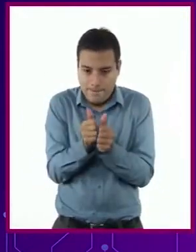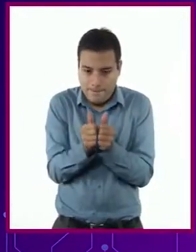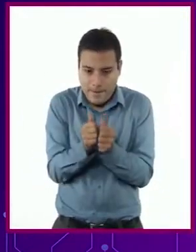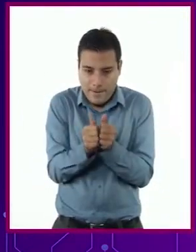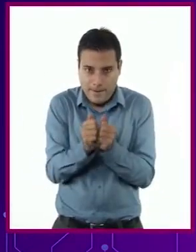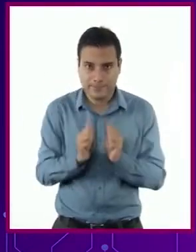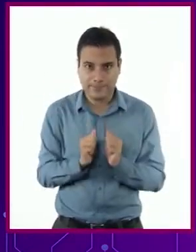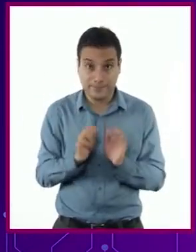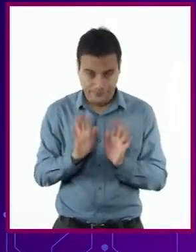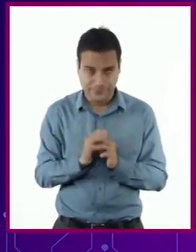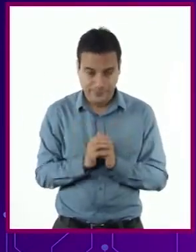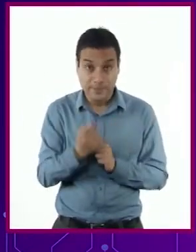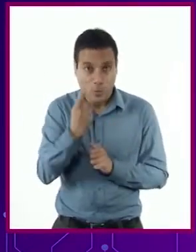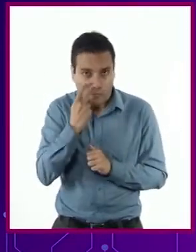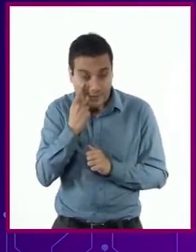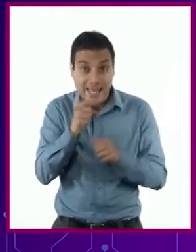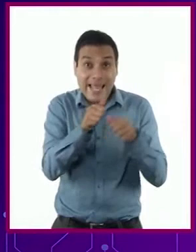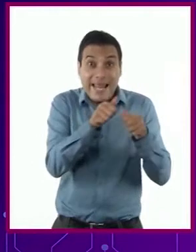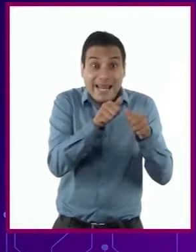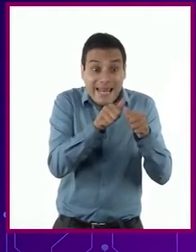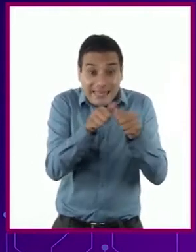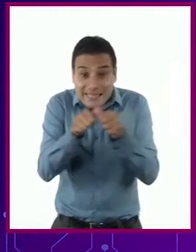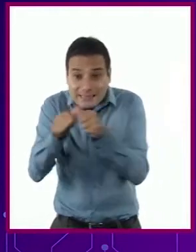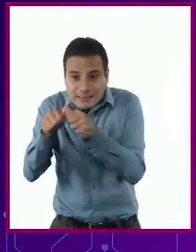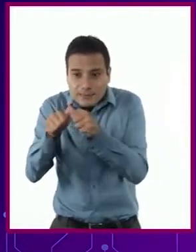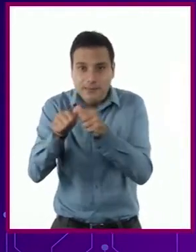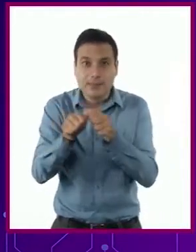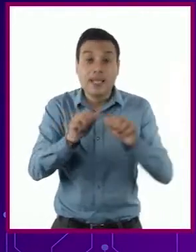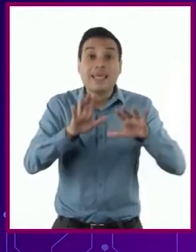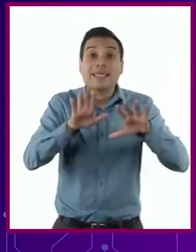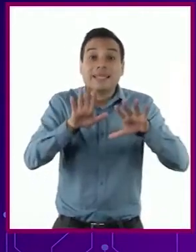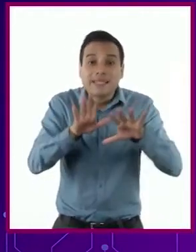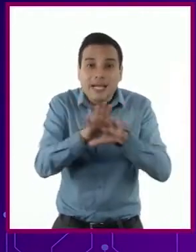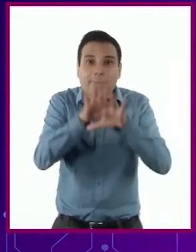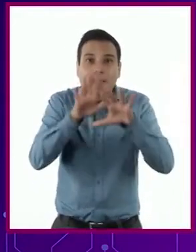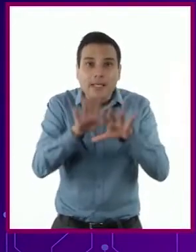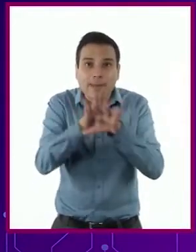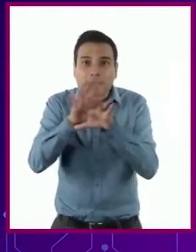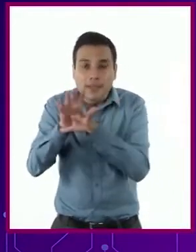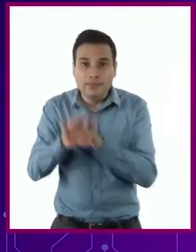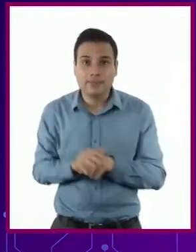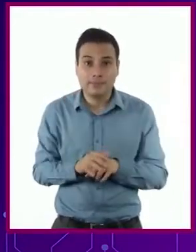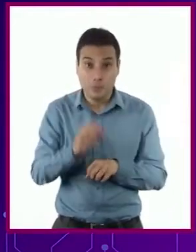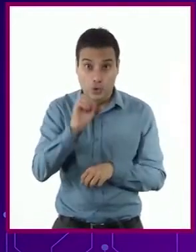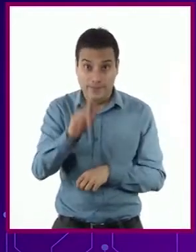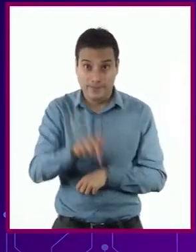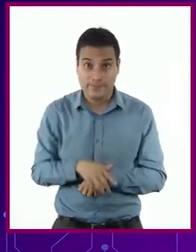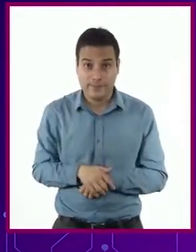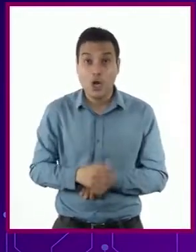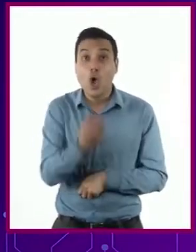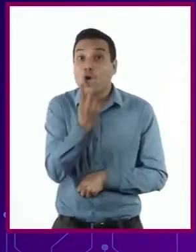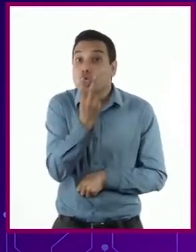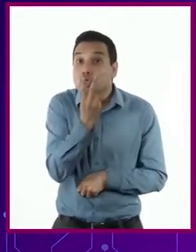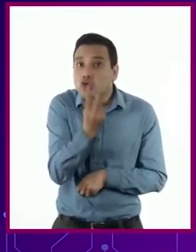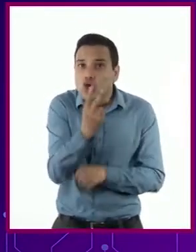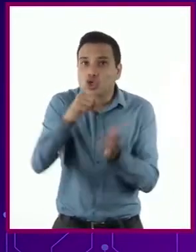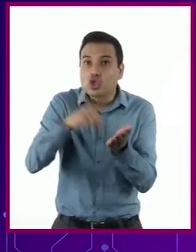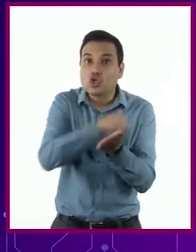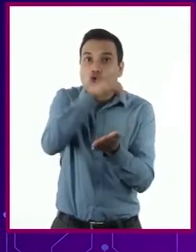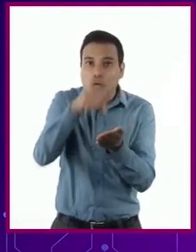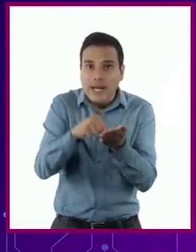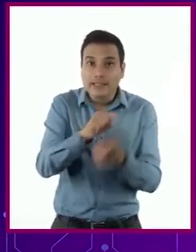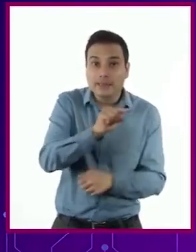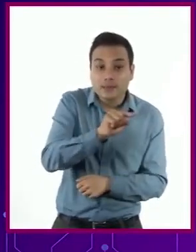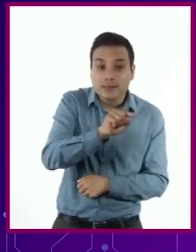ROT2, se cambia cada una de las letras del mensaje por aquella que se encuentra 2 lugares después en el